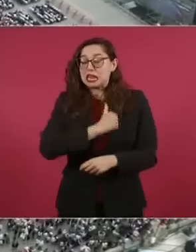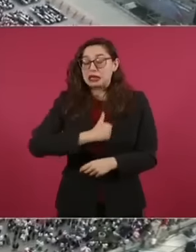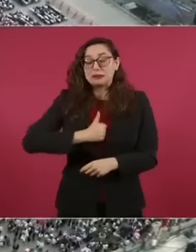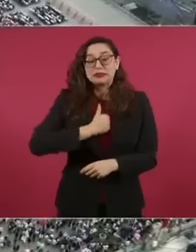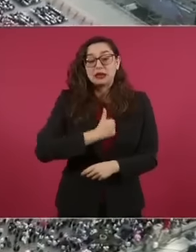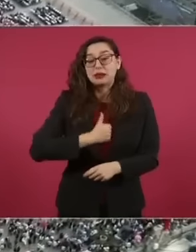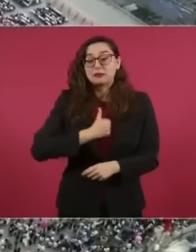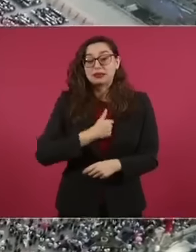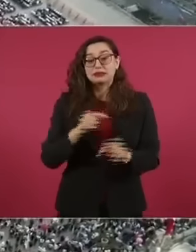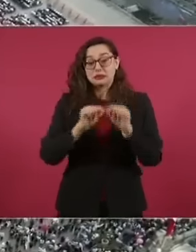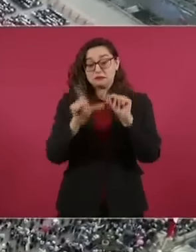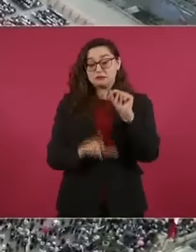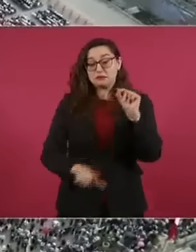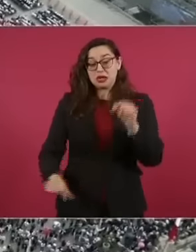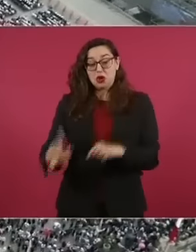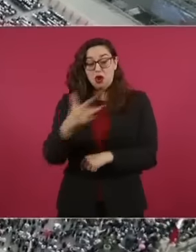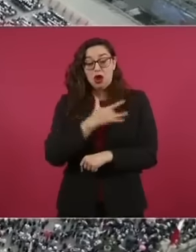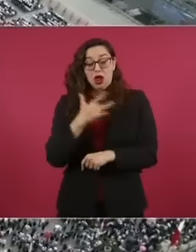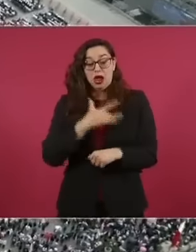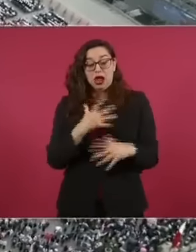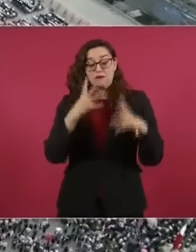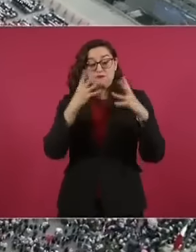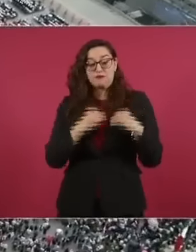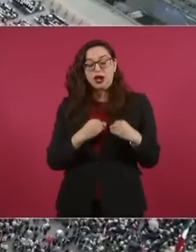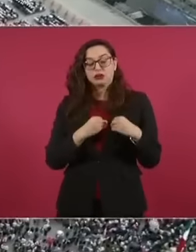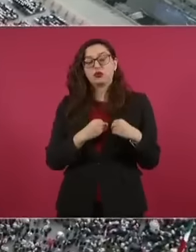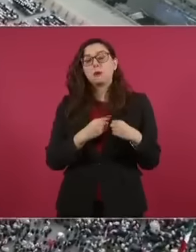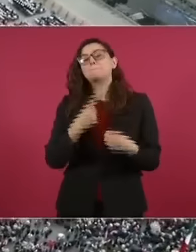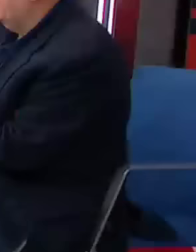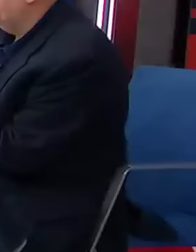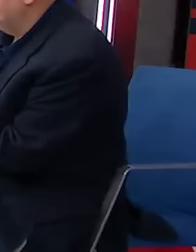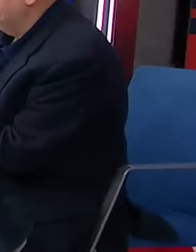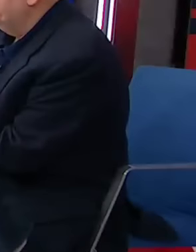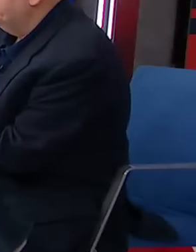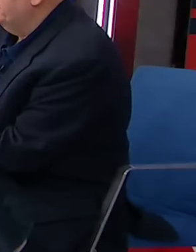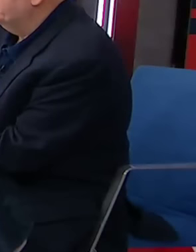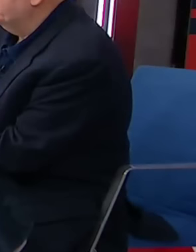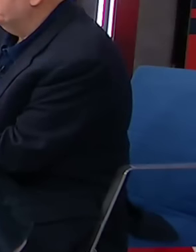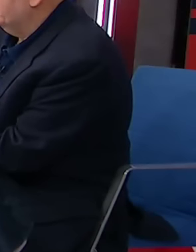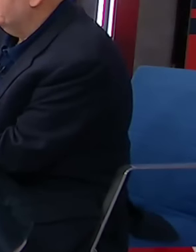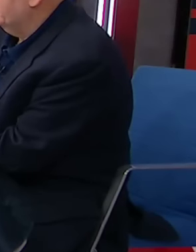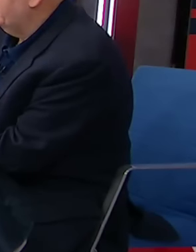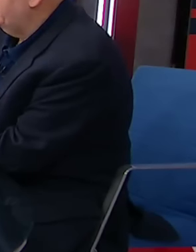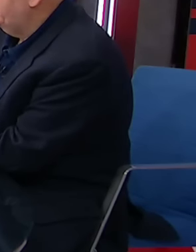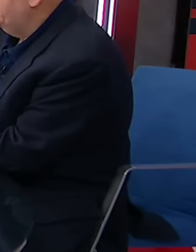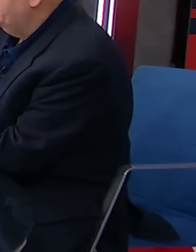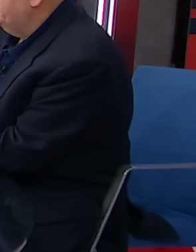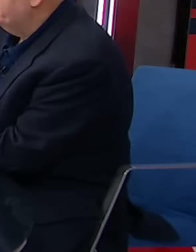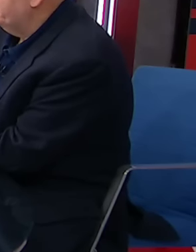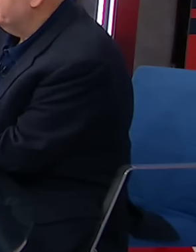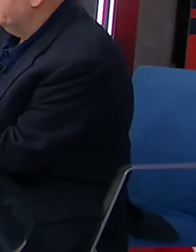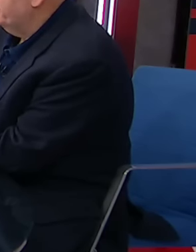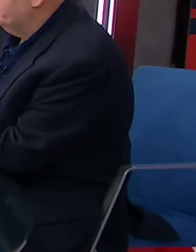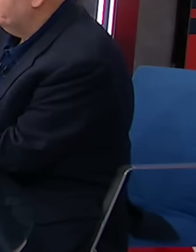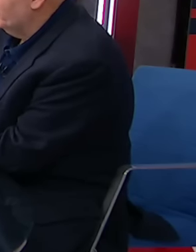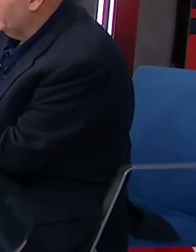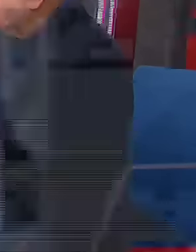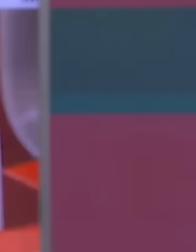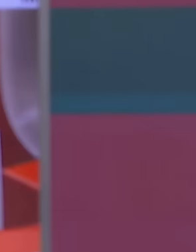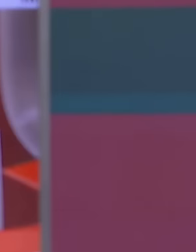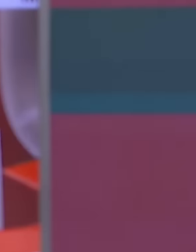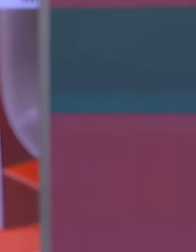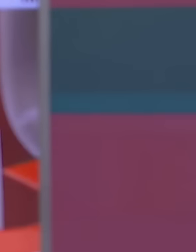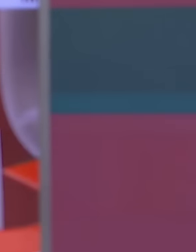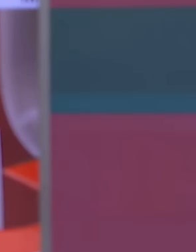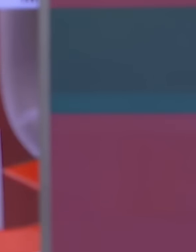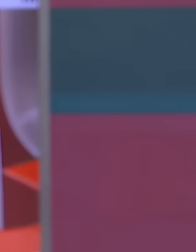eso tenemos todo el control de todo. La reforma al Poder Judicial para mejorar la ley empieza violando